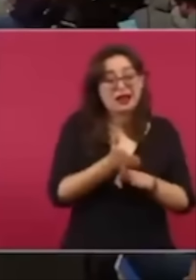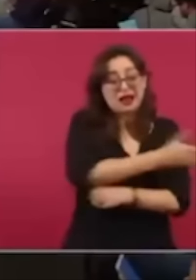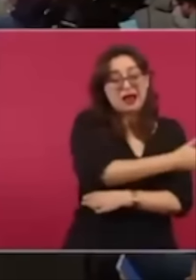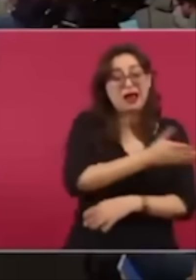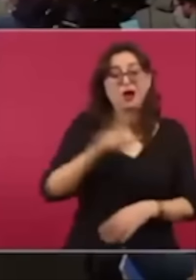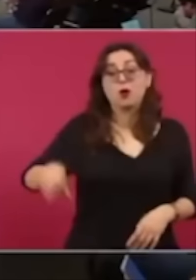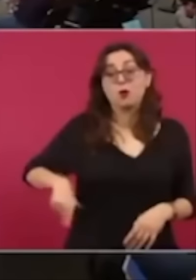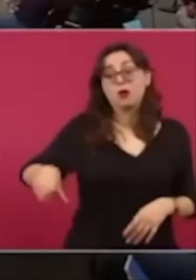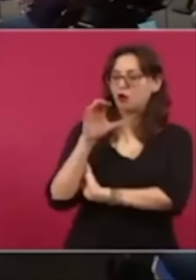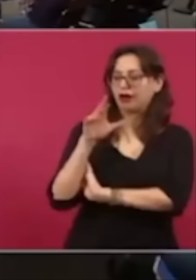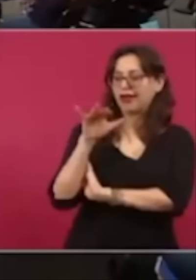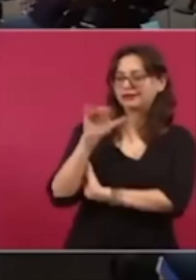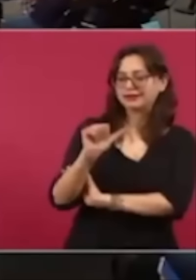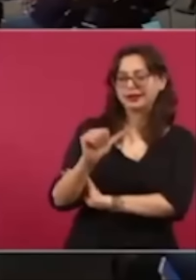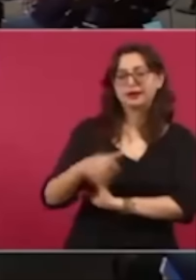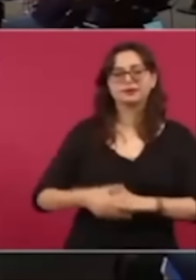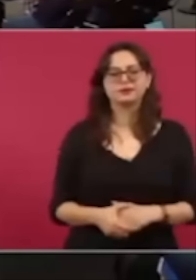¿cómo era la democracia?